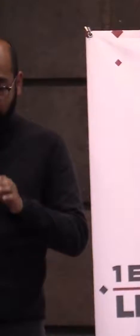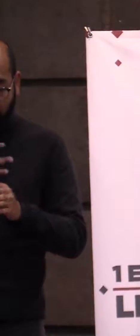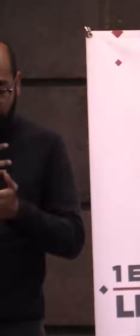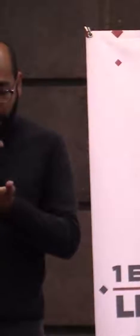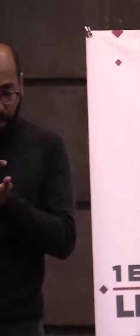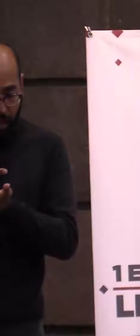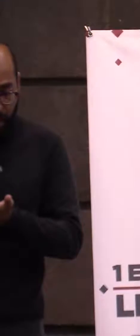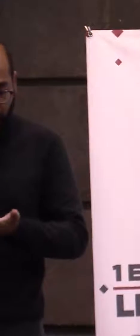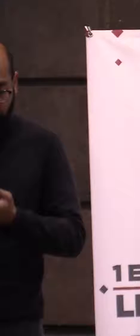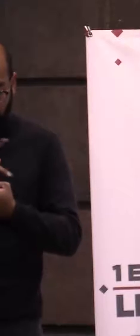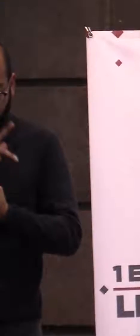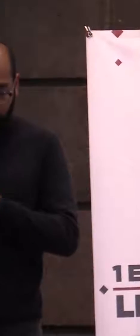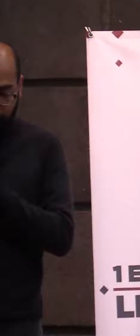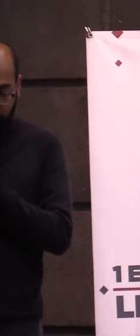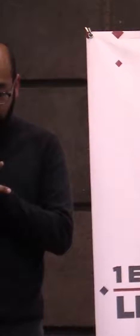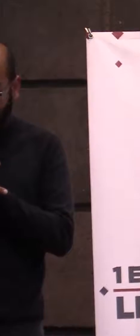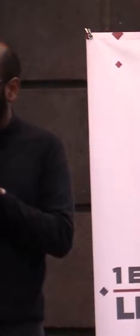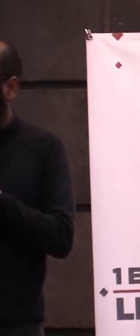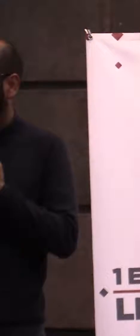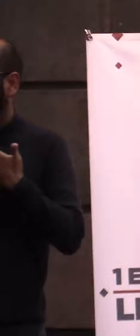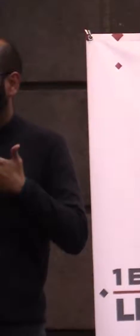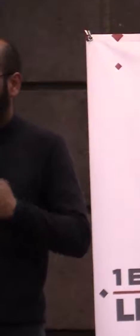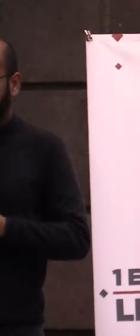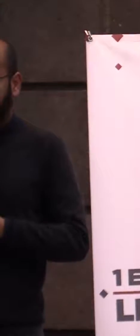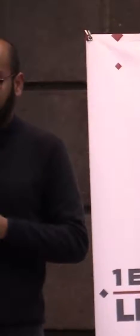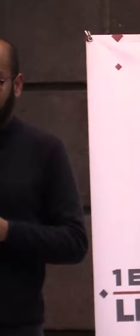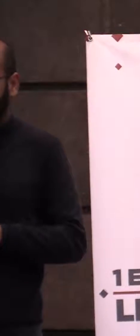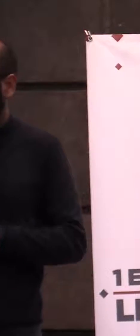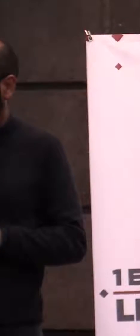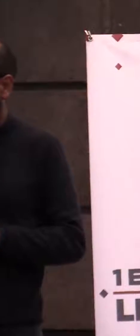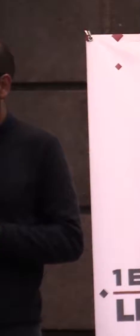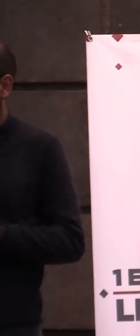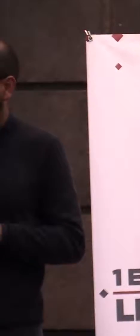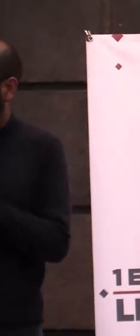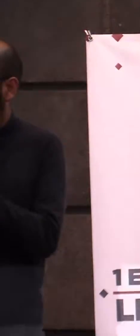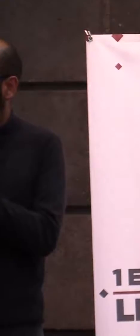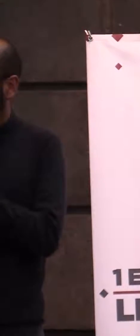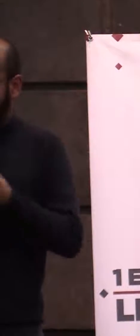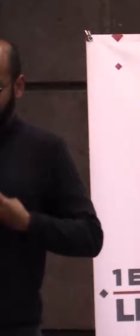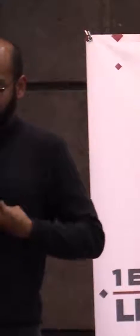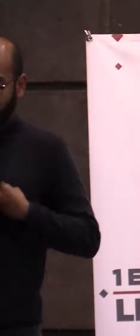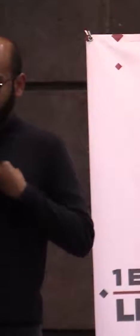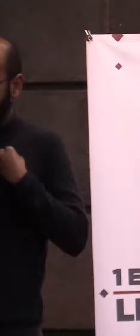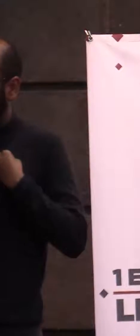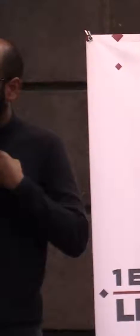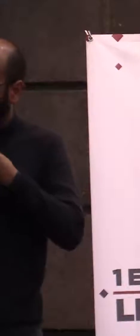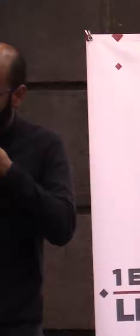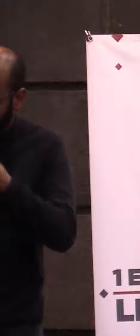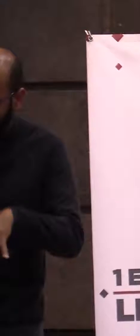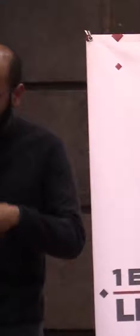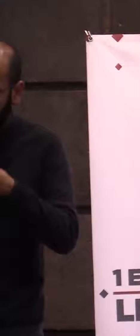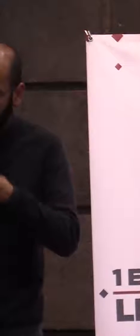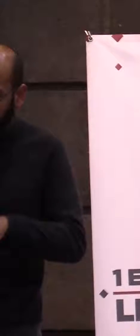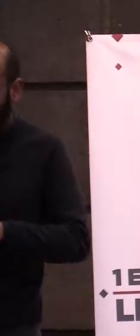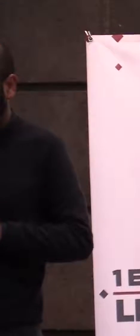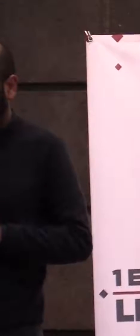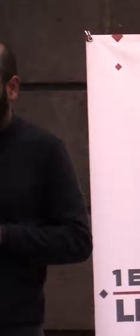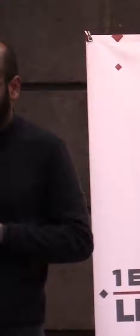gravemente al país y que por desgracia han cobrado muchas vidas. Hasta el año